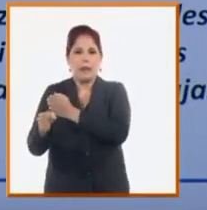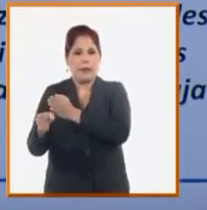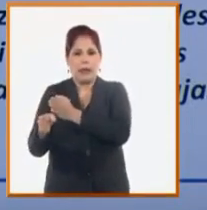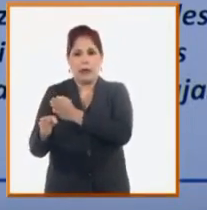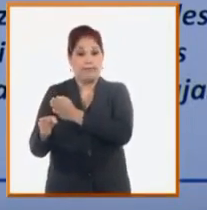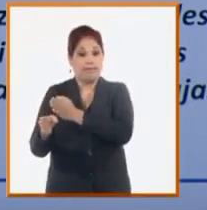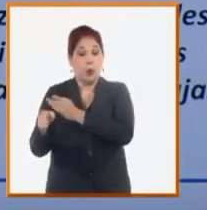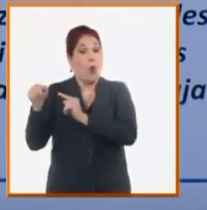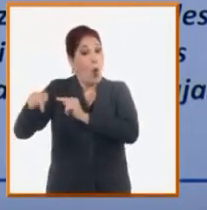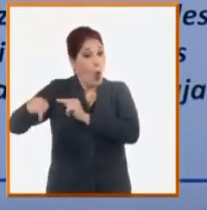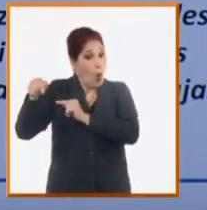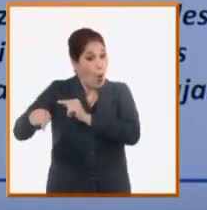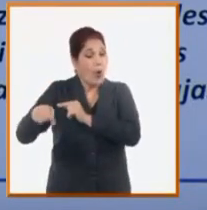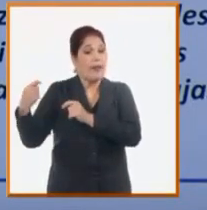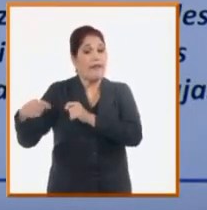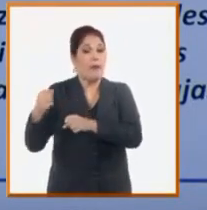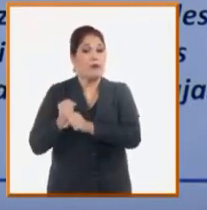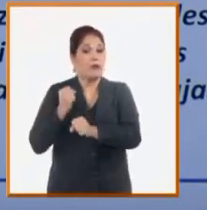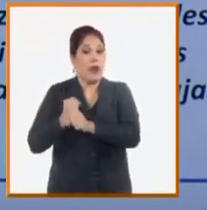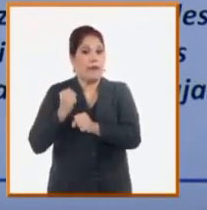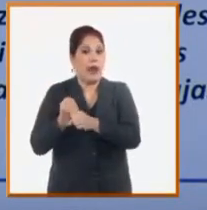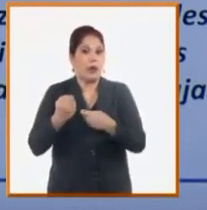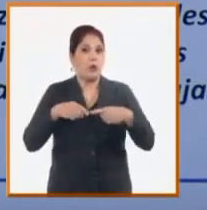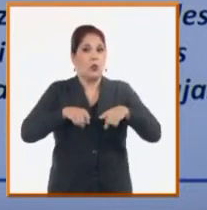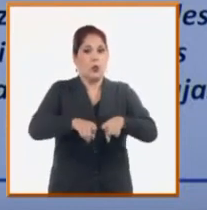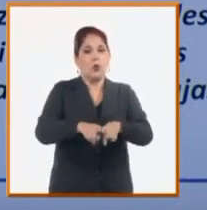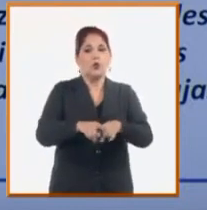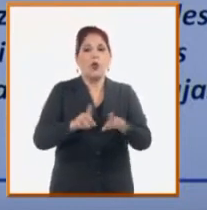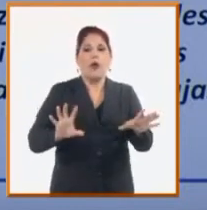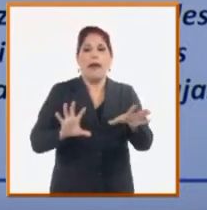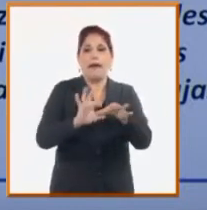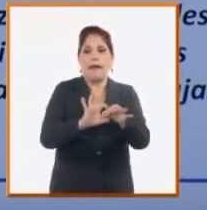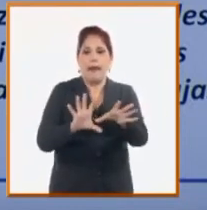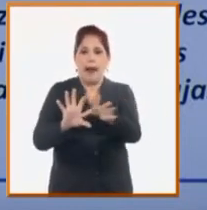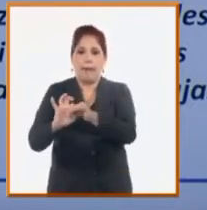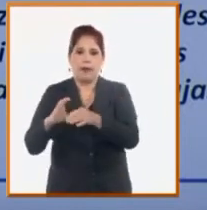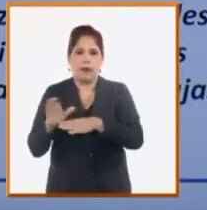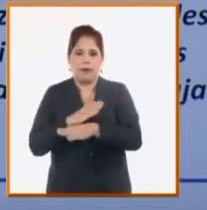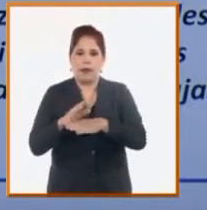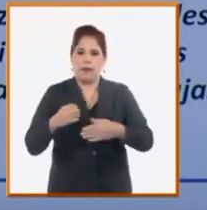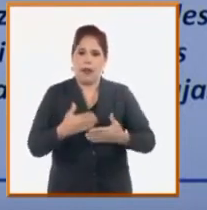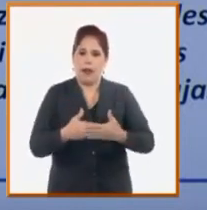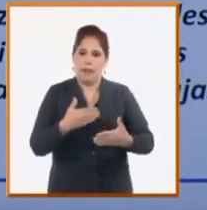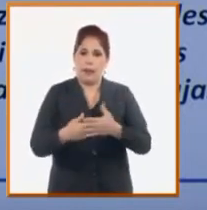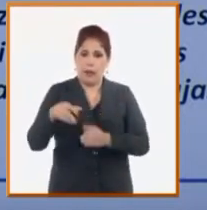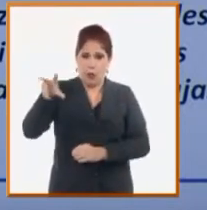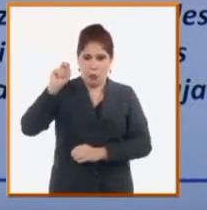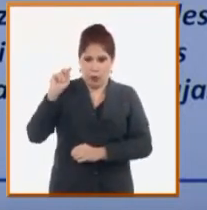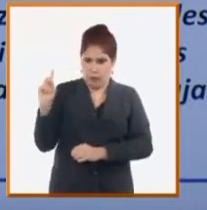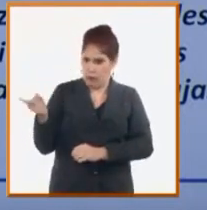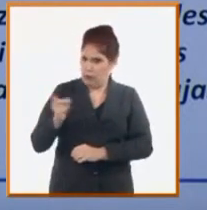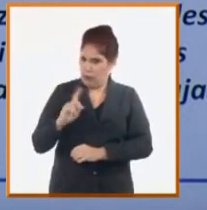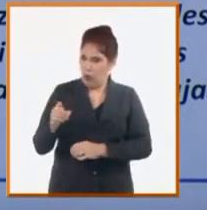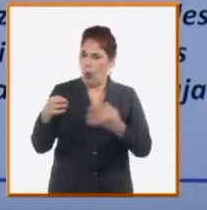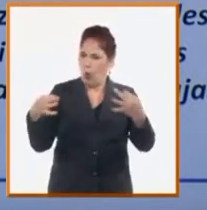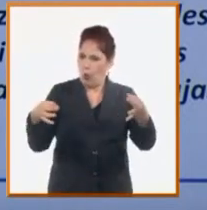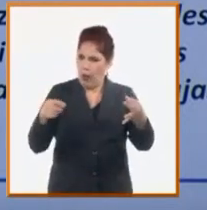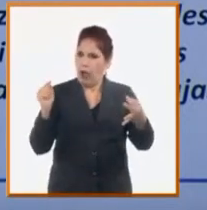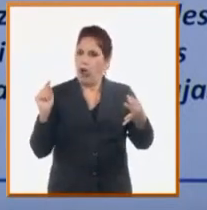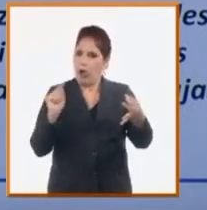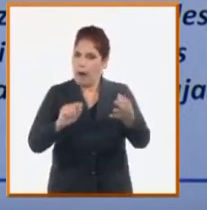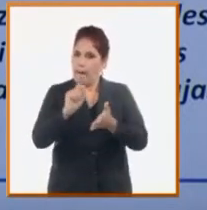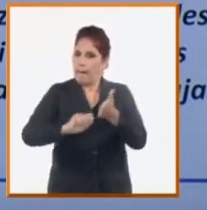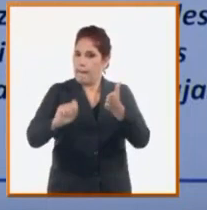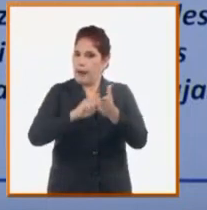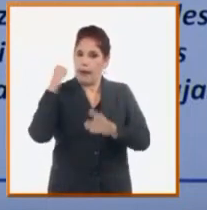Por tanto, hoy también estamos trabajando en el tema de los encadenamientos, decir que esto no es algo nuevo, aparece en nuestros documentos rectores. En el Plan